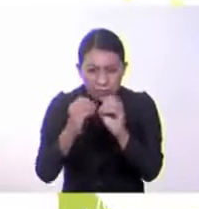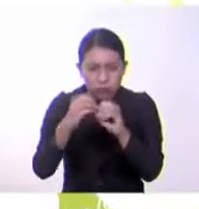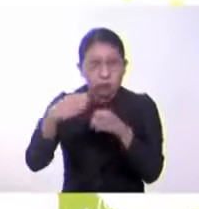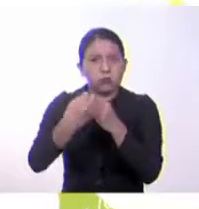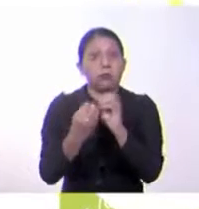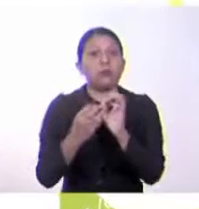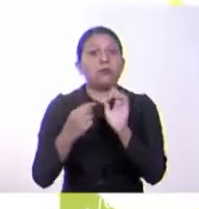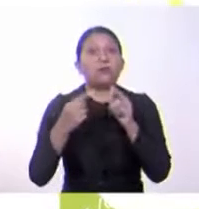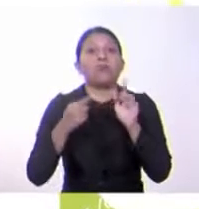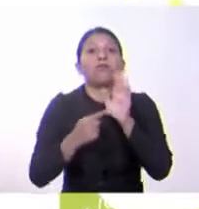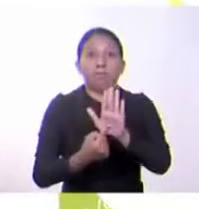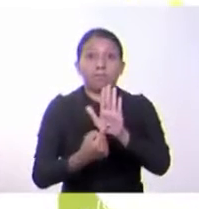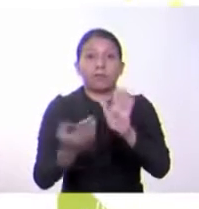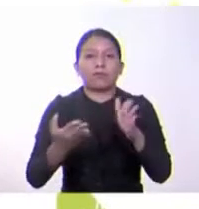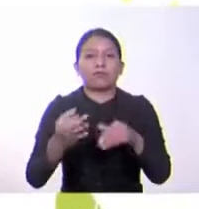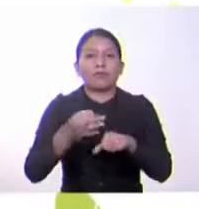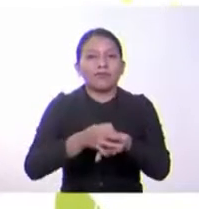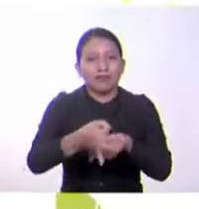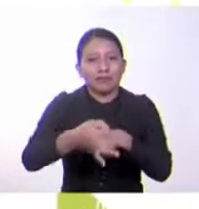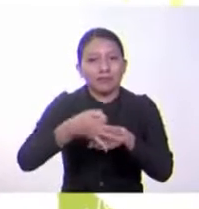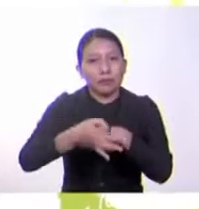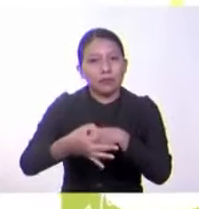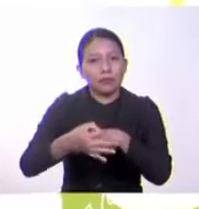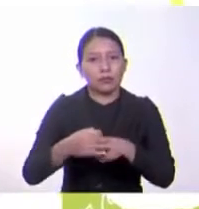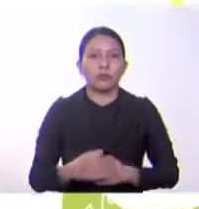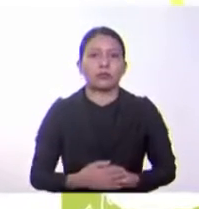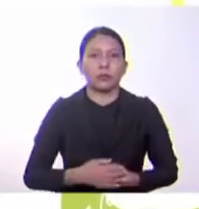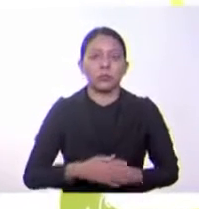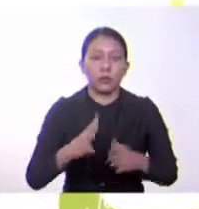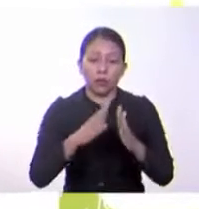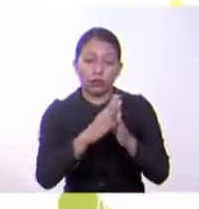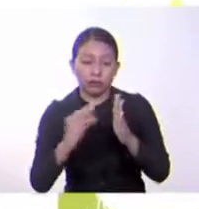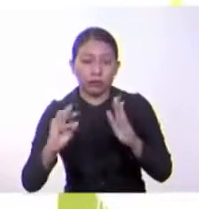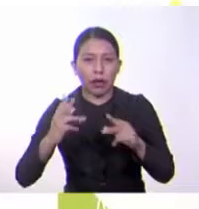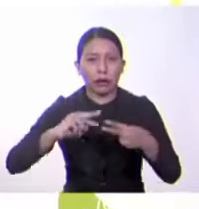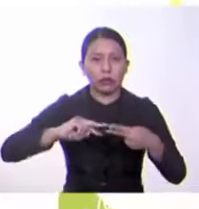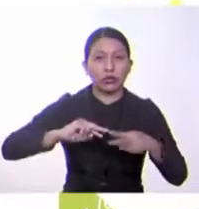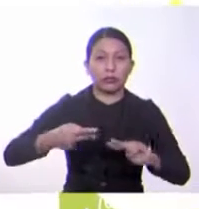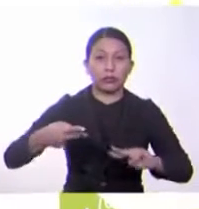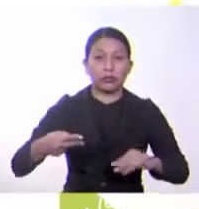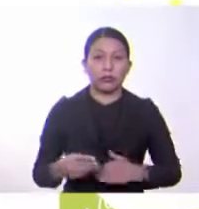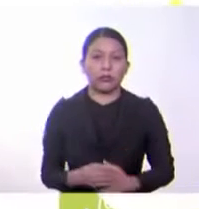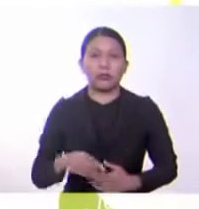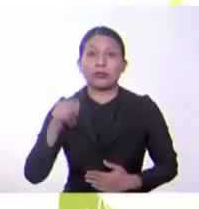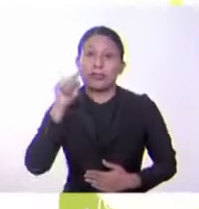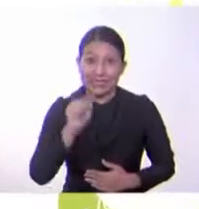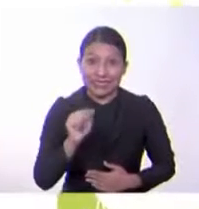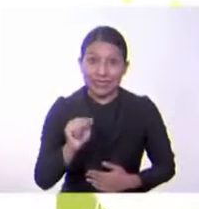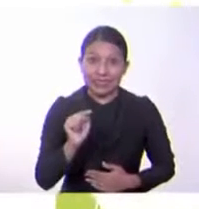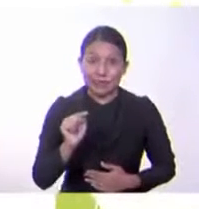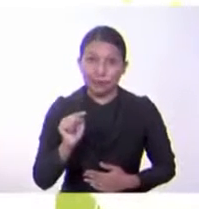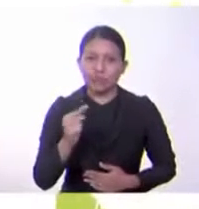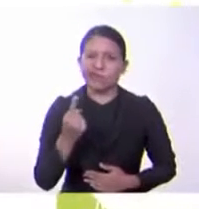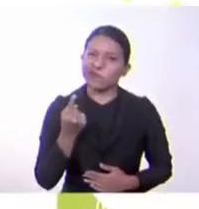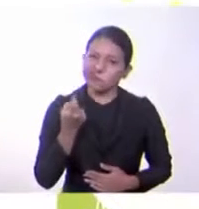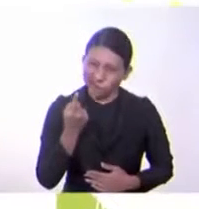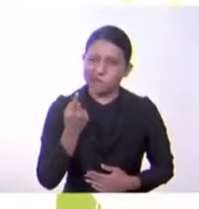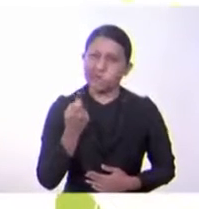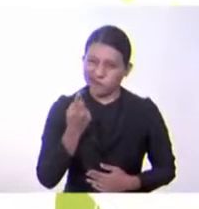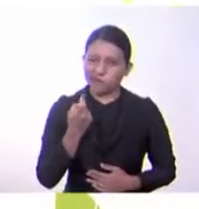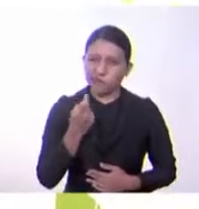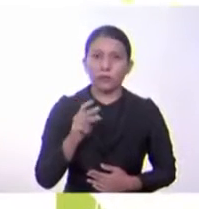habría aportado el citoesqueleto y una doble copia de material genético. A esta incorporación aún faltaría la de